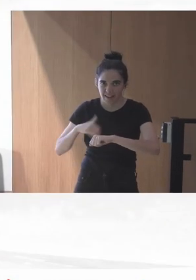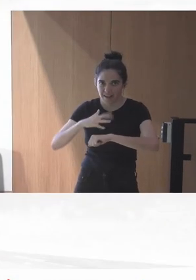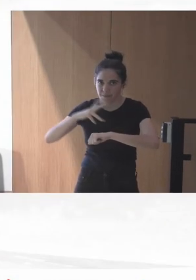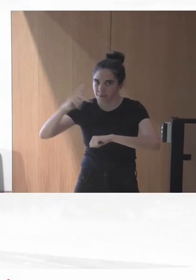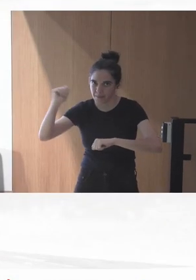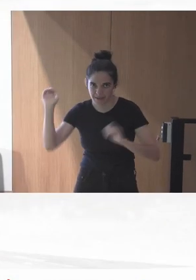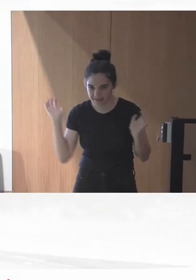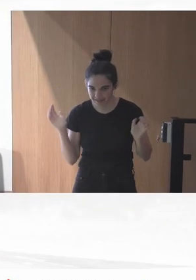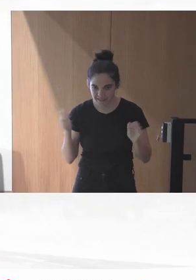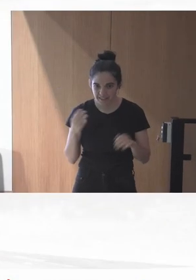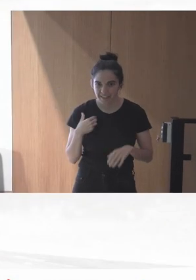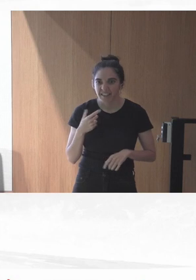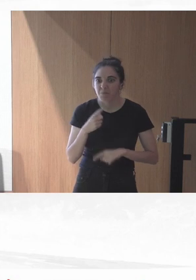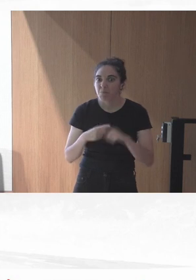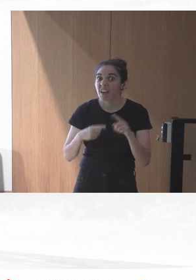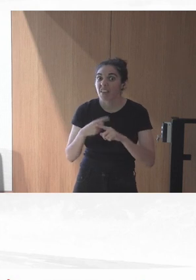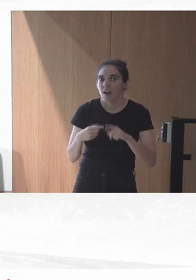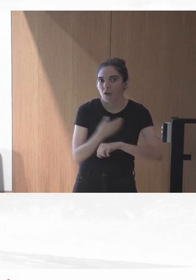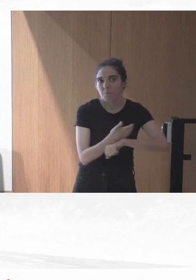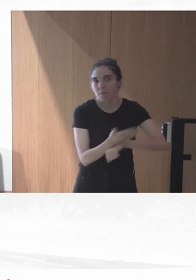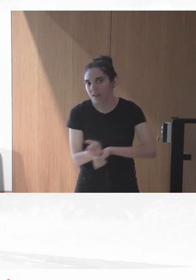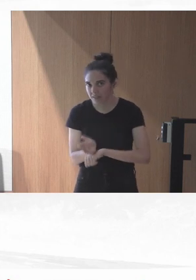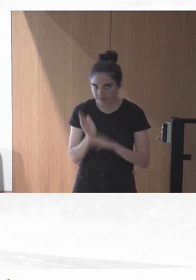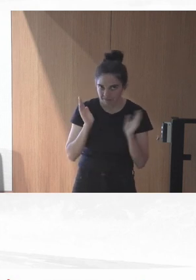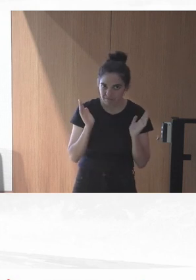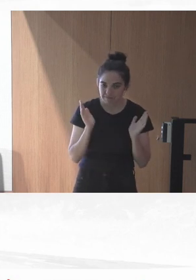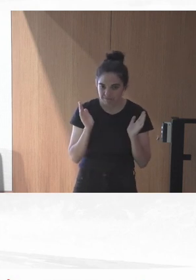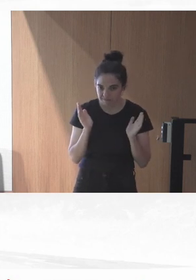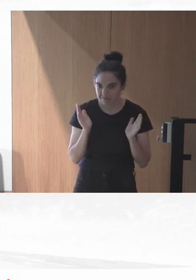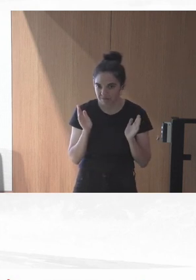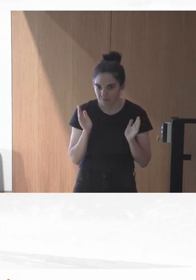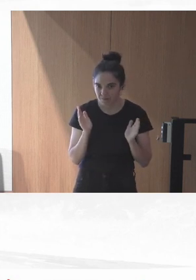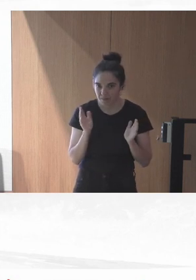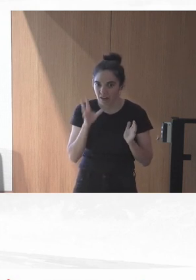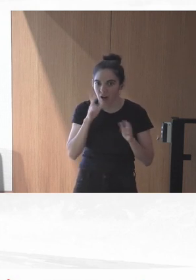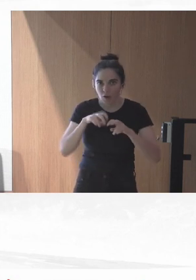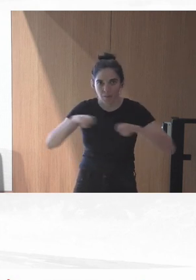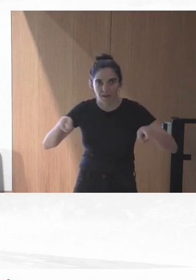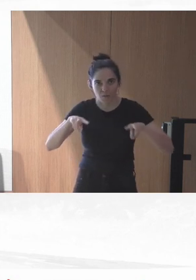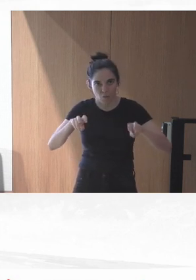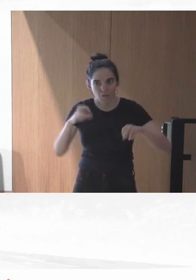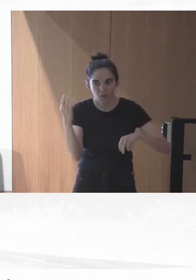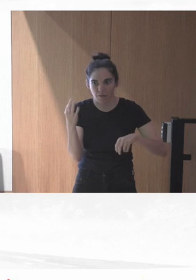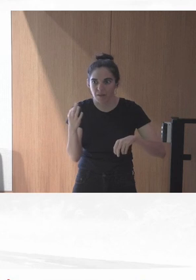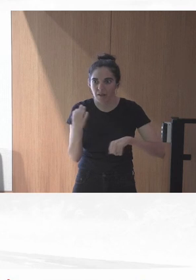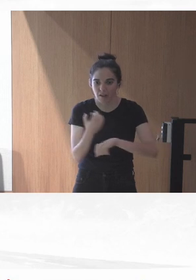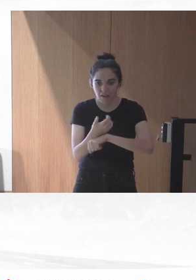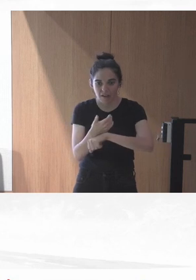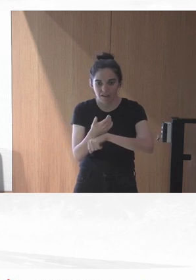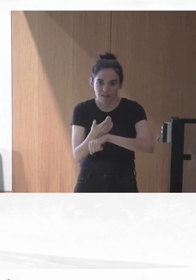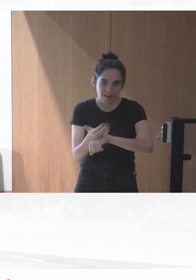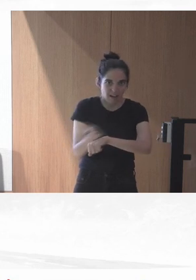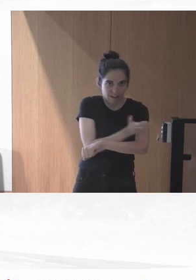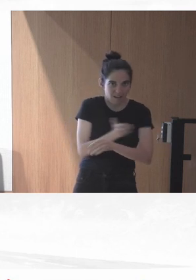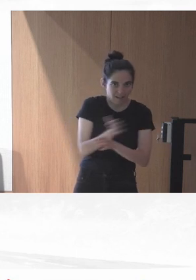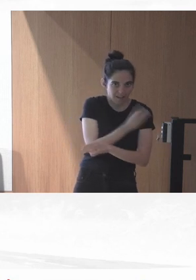tiempo. Van 30 minutos de retraso con respecto al panel que tendría que estar ahora aquí. Así que si tenéis alguna